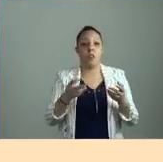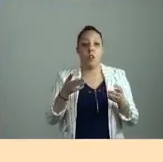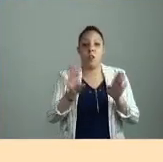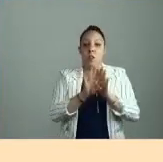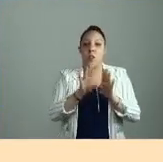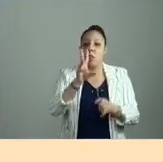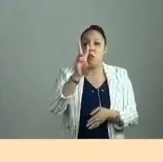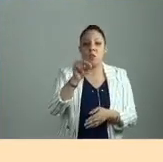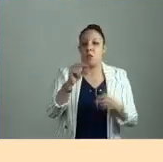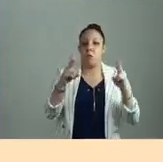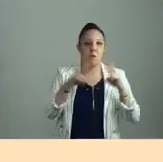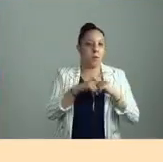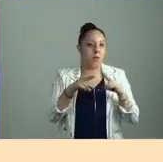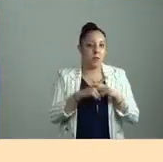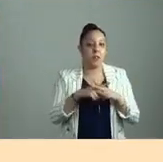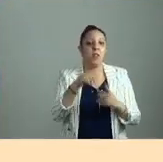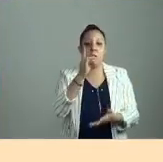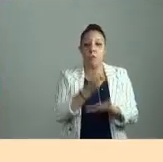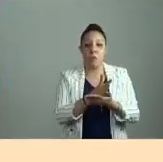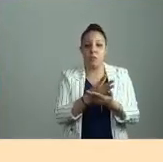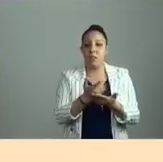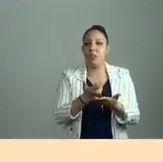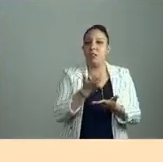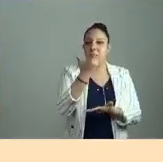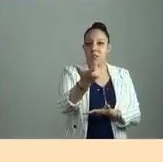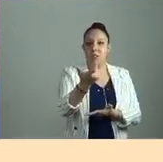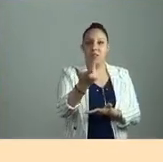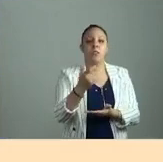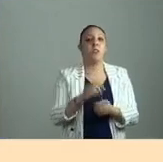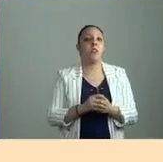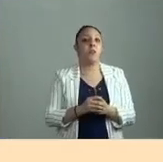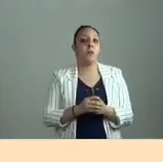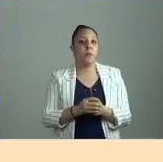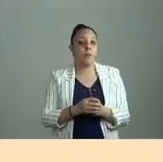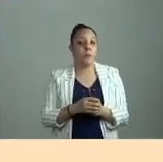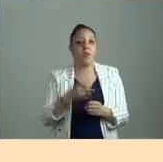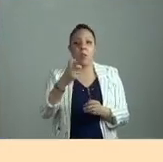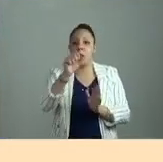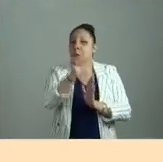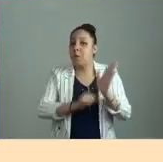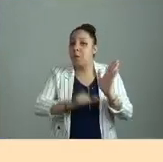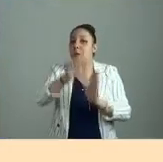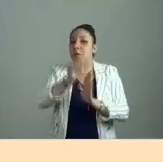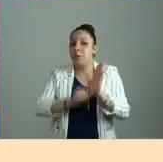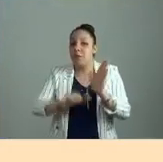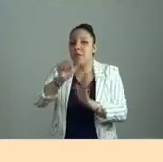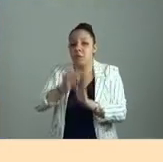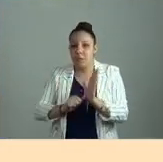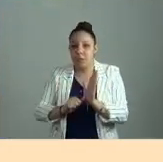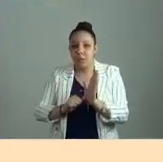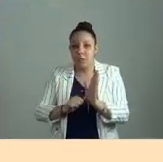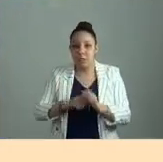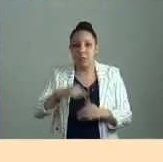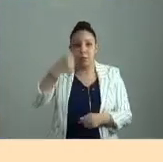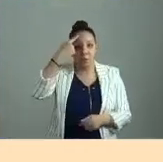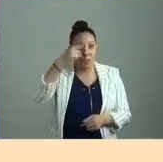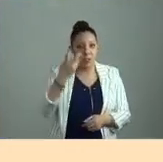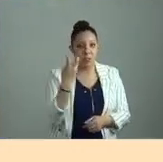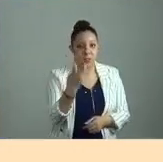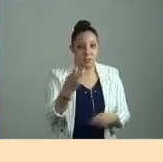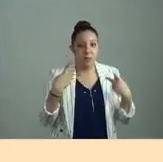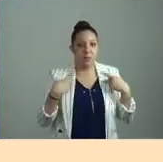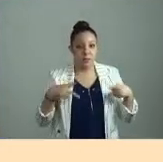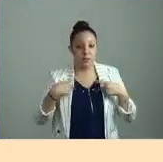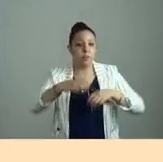salario por ejemplo dar a los obreros a los trabajadores blancos más